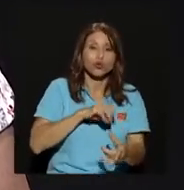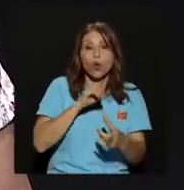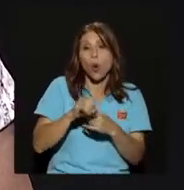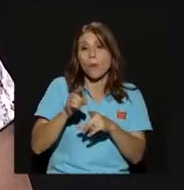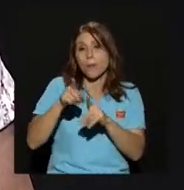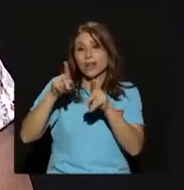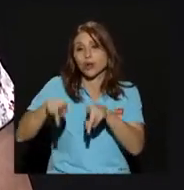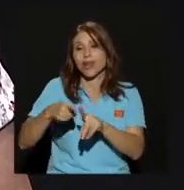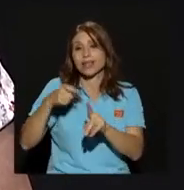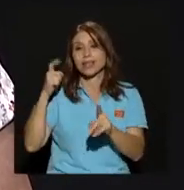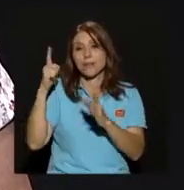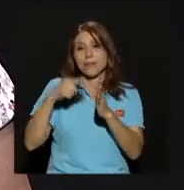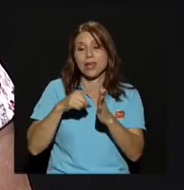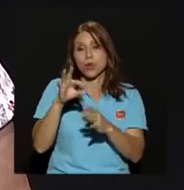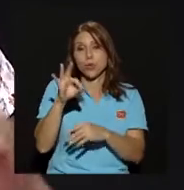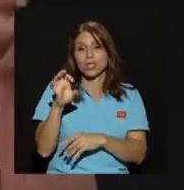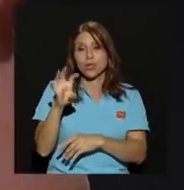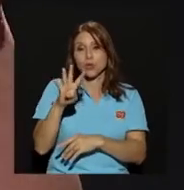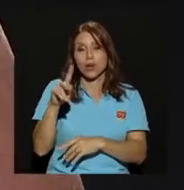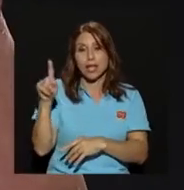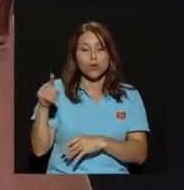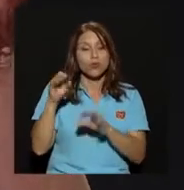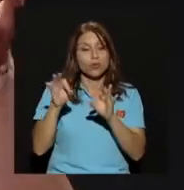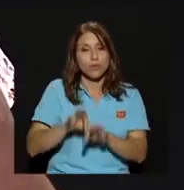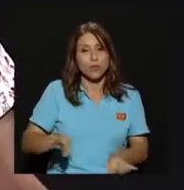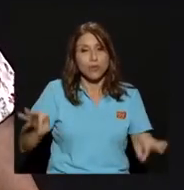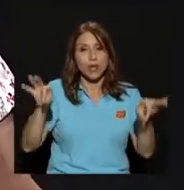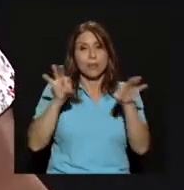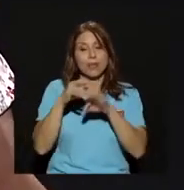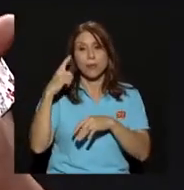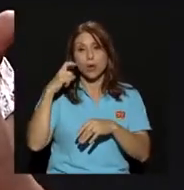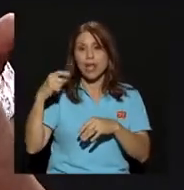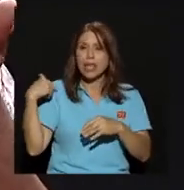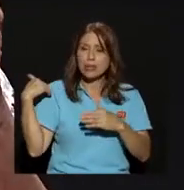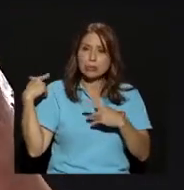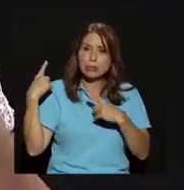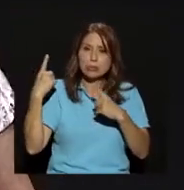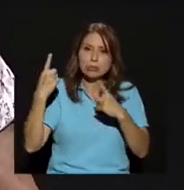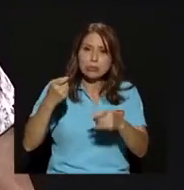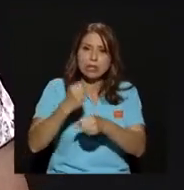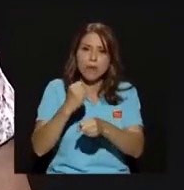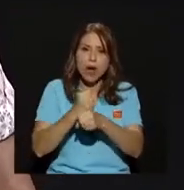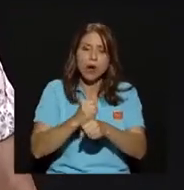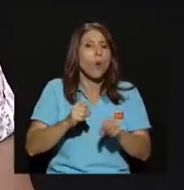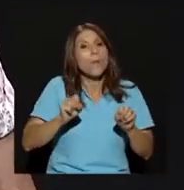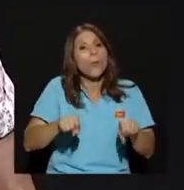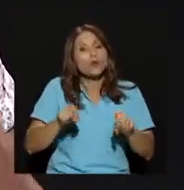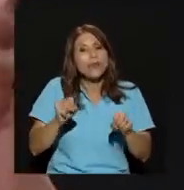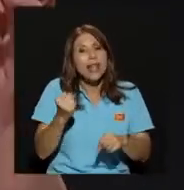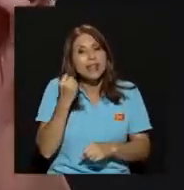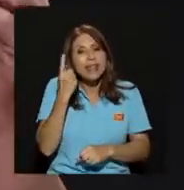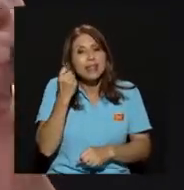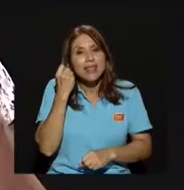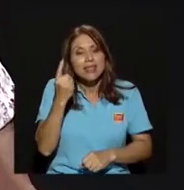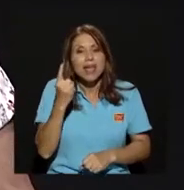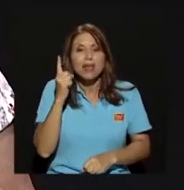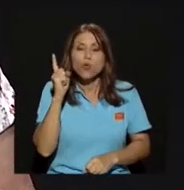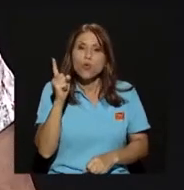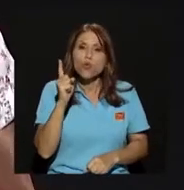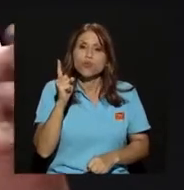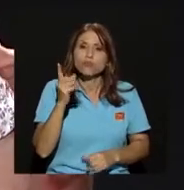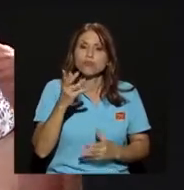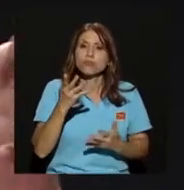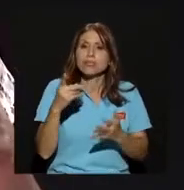Entonces, creo que es un valor fundamental, porque ahí hay una línea de trabajo, la posibilidad de entender un discurso o de